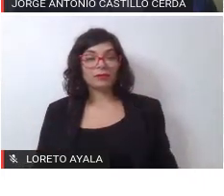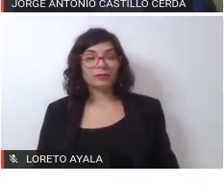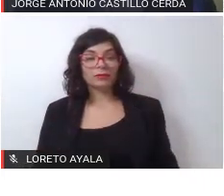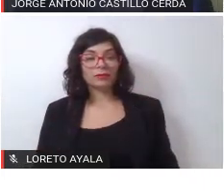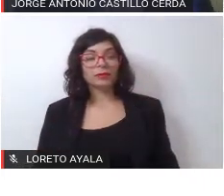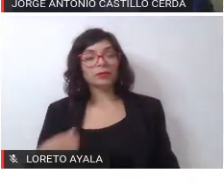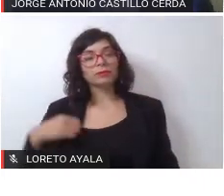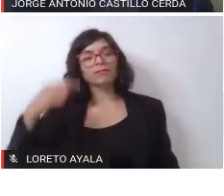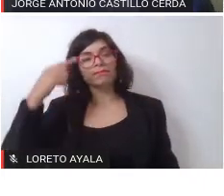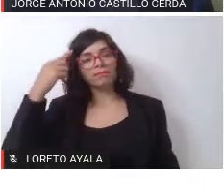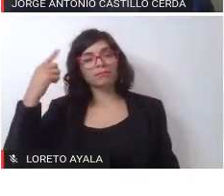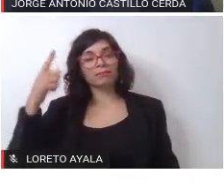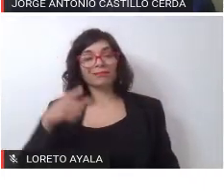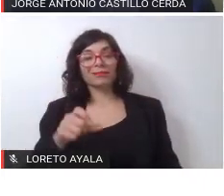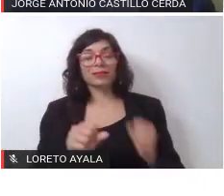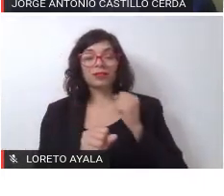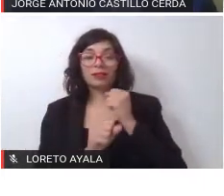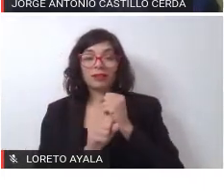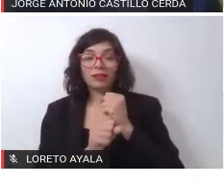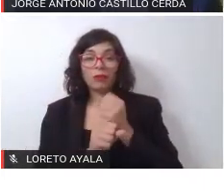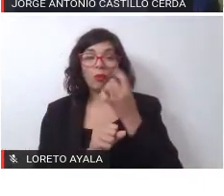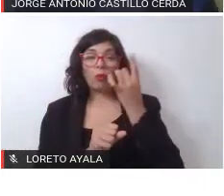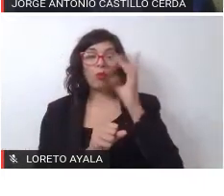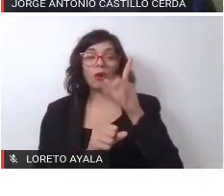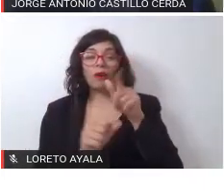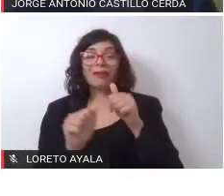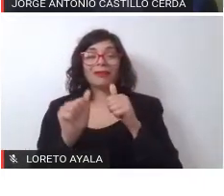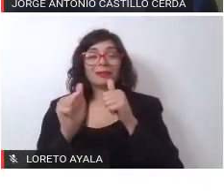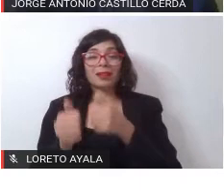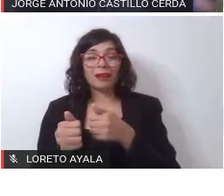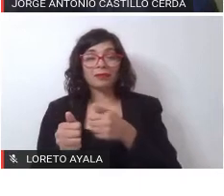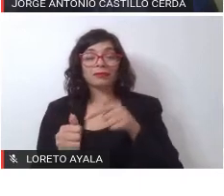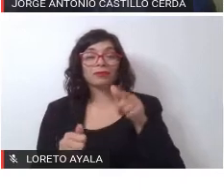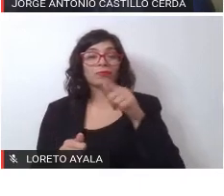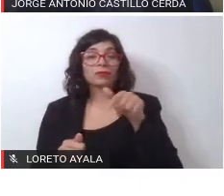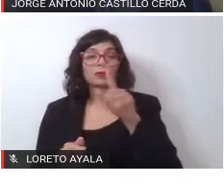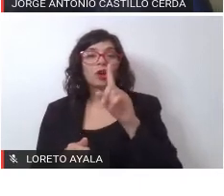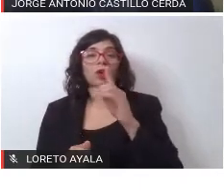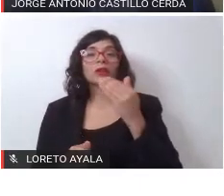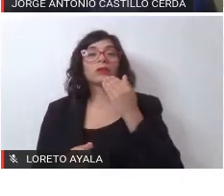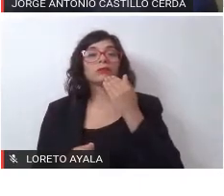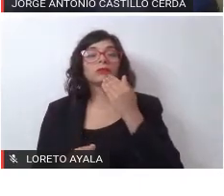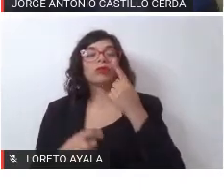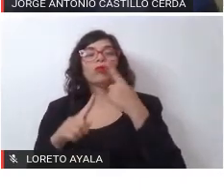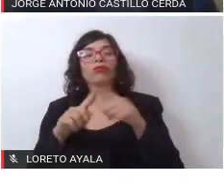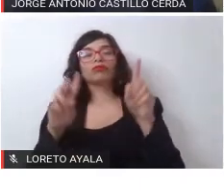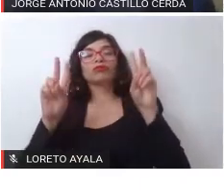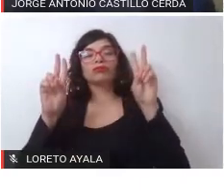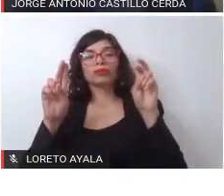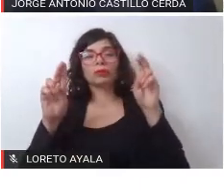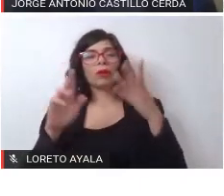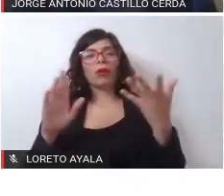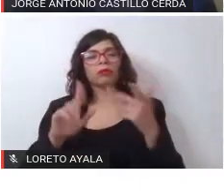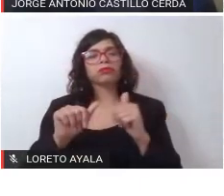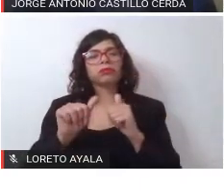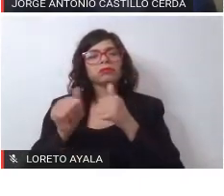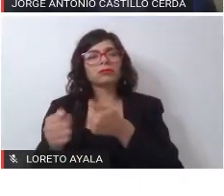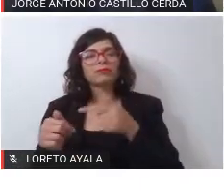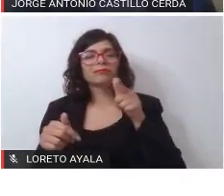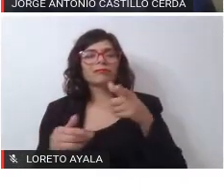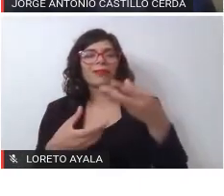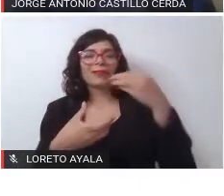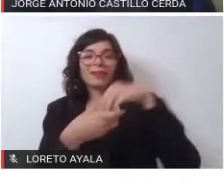no solo de los desafíos para la educación física en ruralidad, sino que también algunos temas que son desafíos para la educación